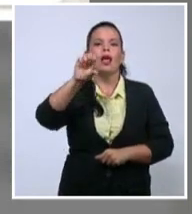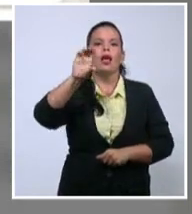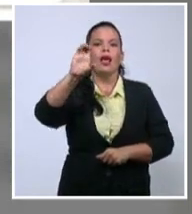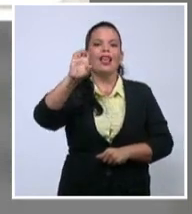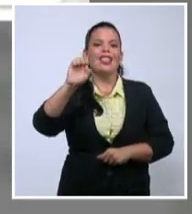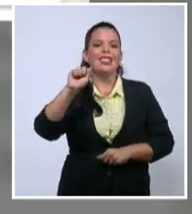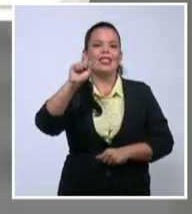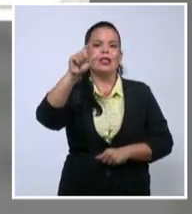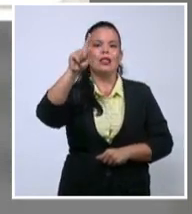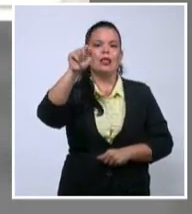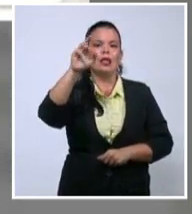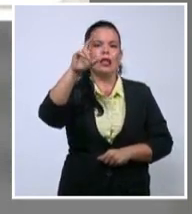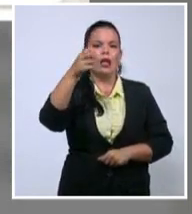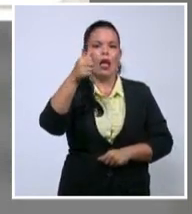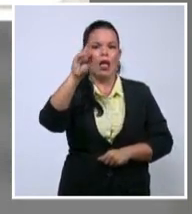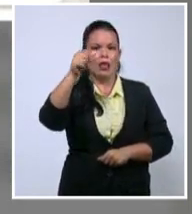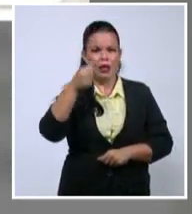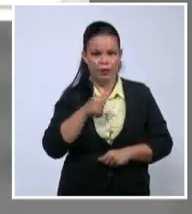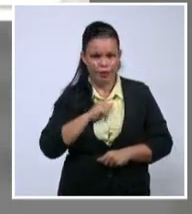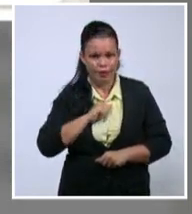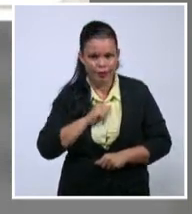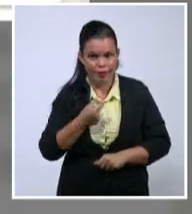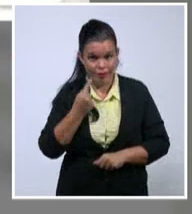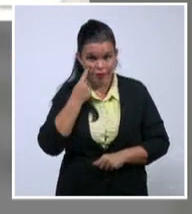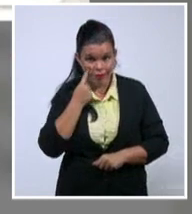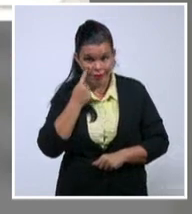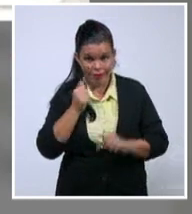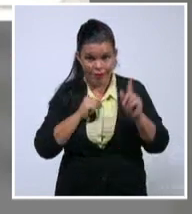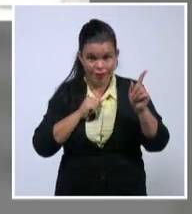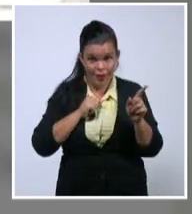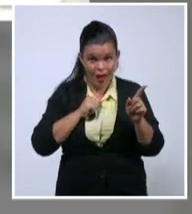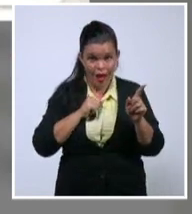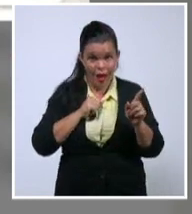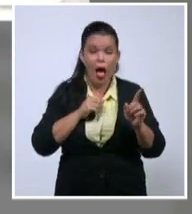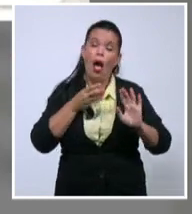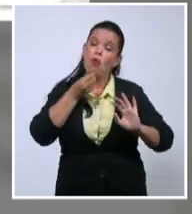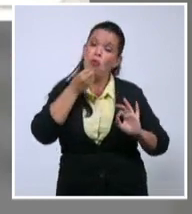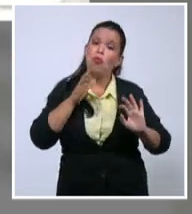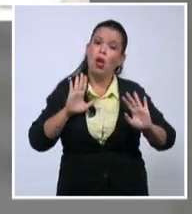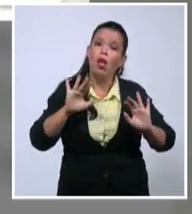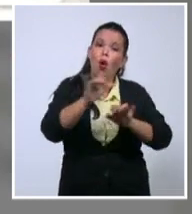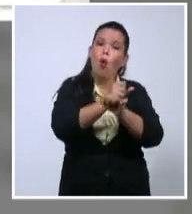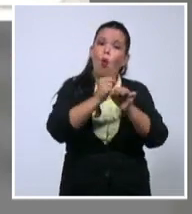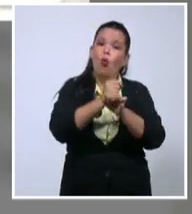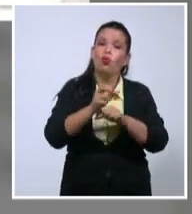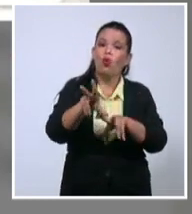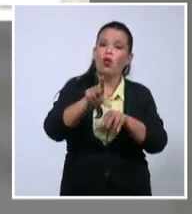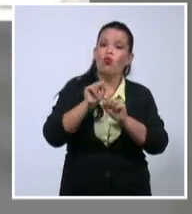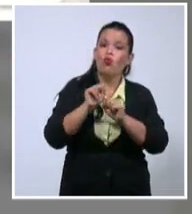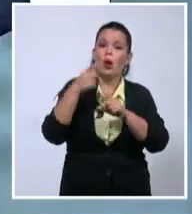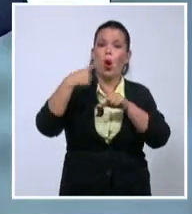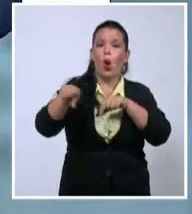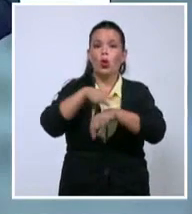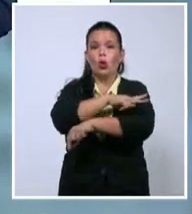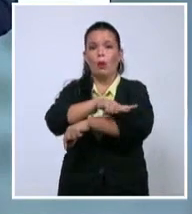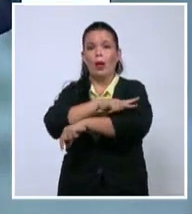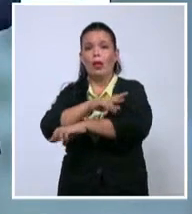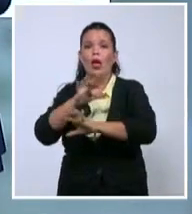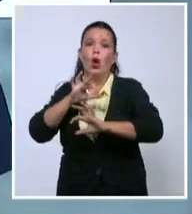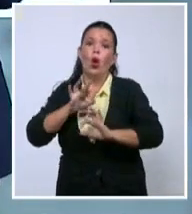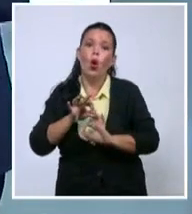llegue en los próximos días a Cuba, o que Luis use un número extranjero para entrar al grupo, pudiéramos pensar que Luis está en